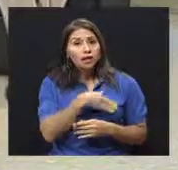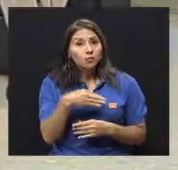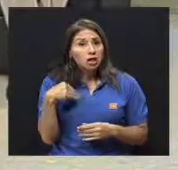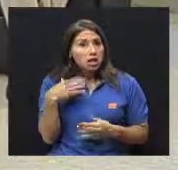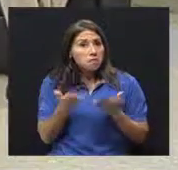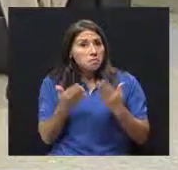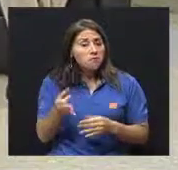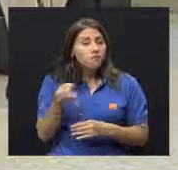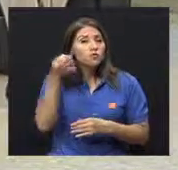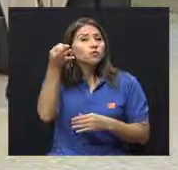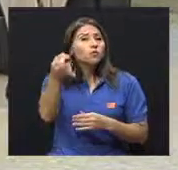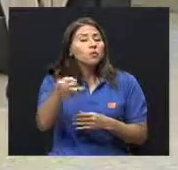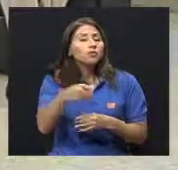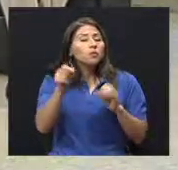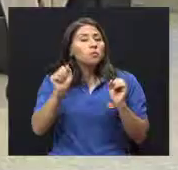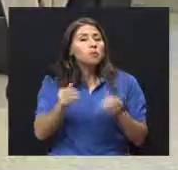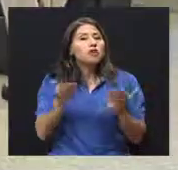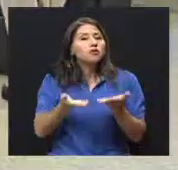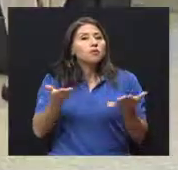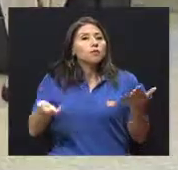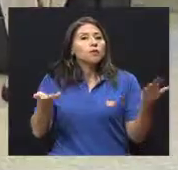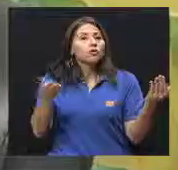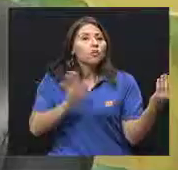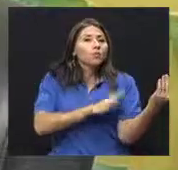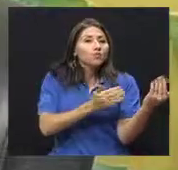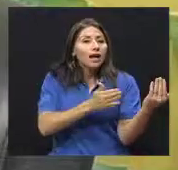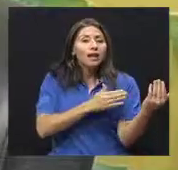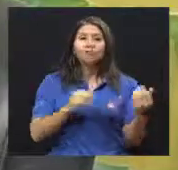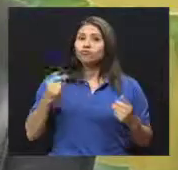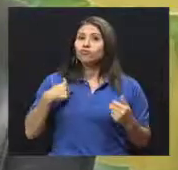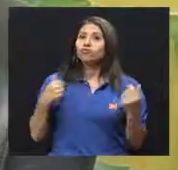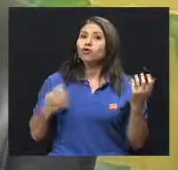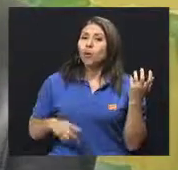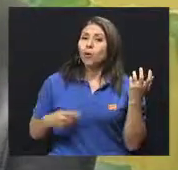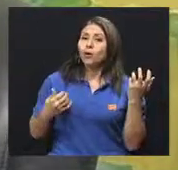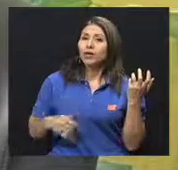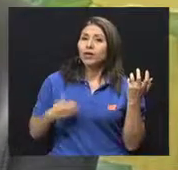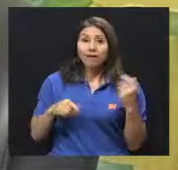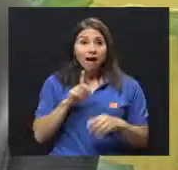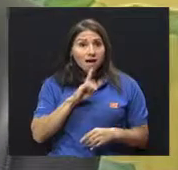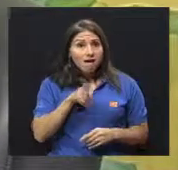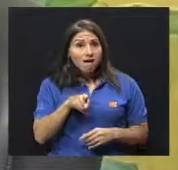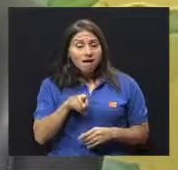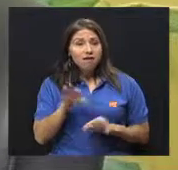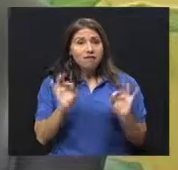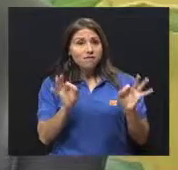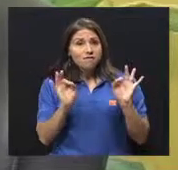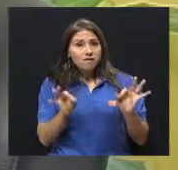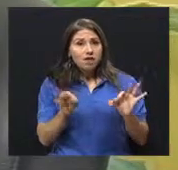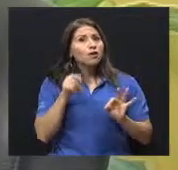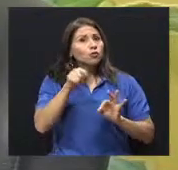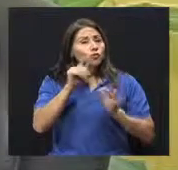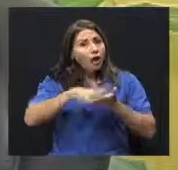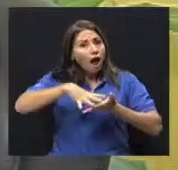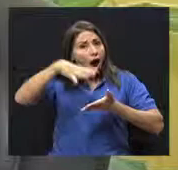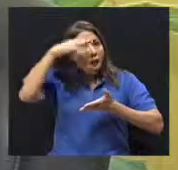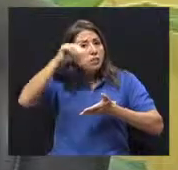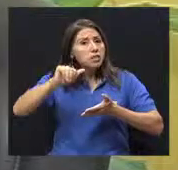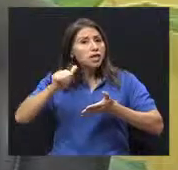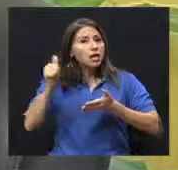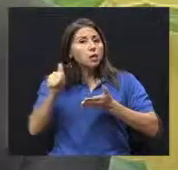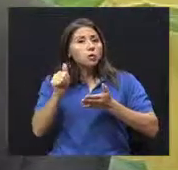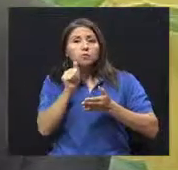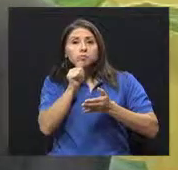Jimena, te gustaría en algún futuro tocar algún instrumento, por ejemplo? Yo toco guitarra. ¿Tocas guitarra? Ay, qué bien. ¿Y qué? ¿Llevas clases por aparte y